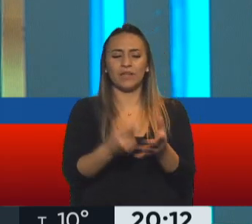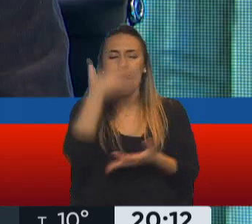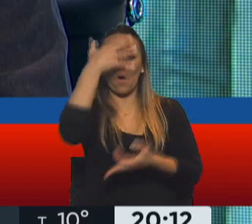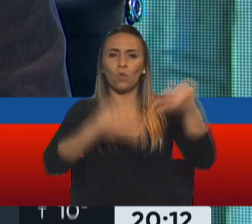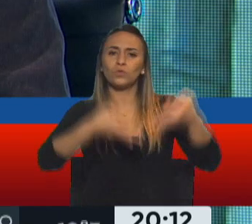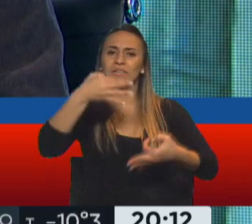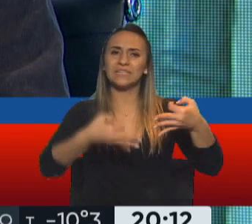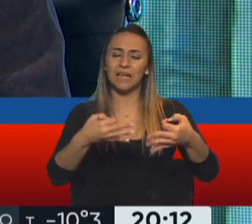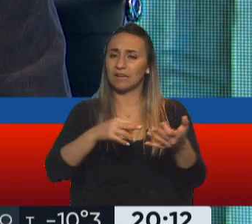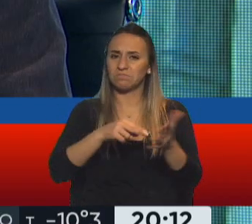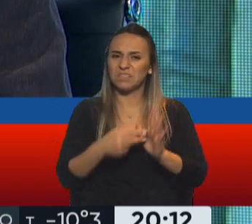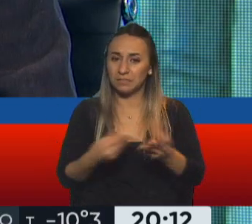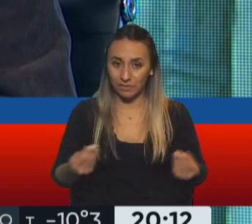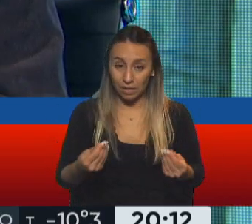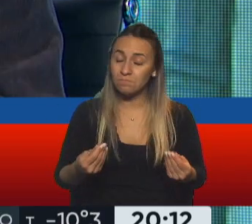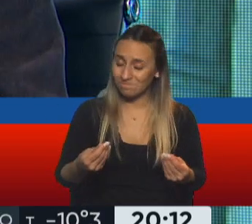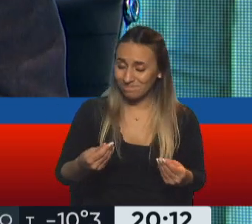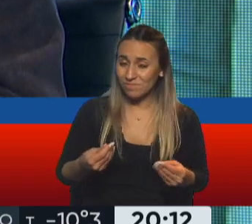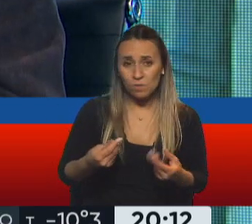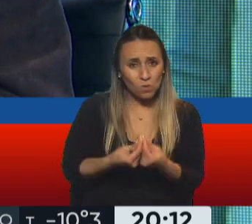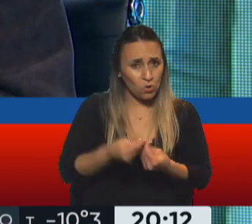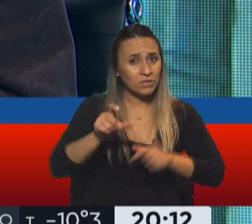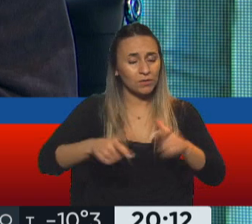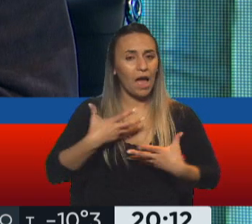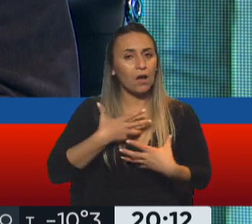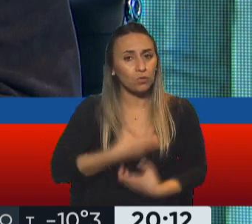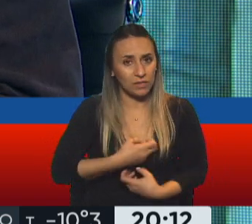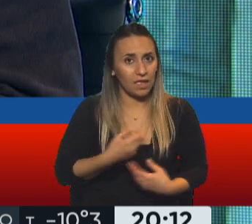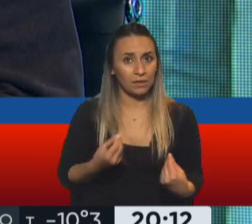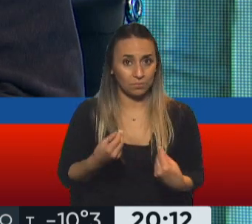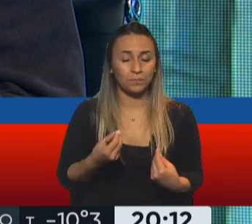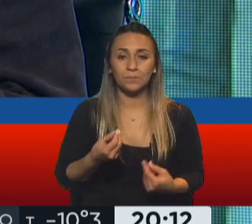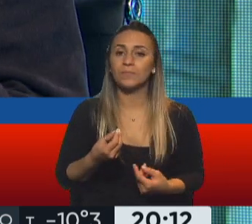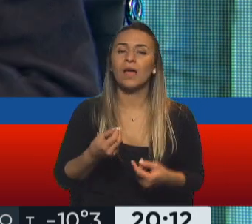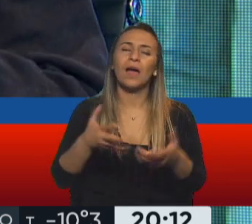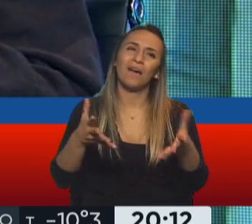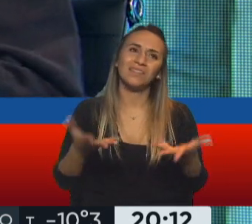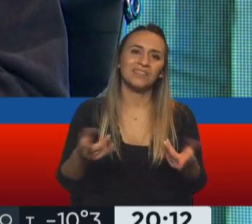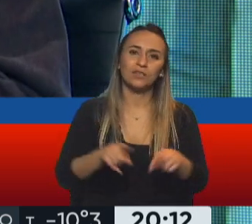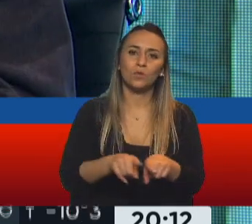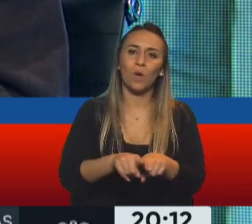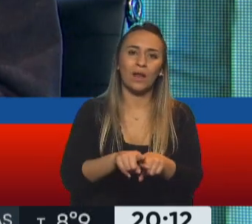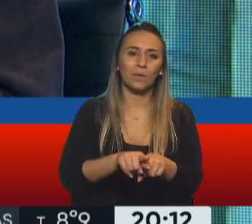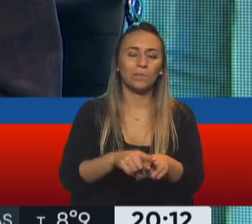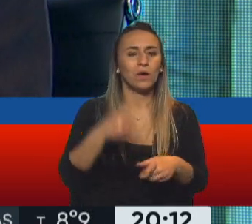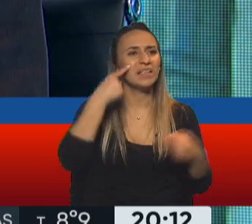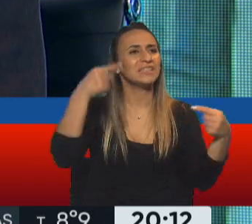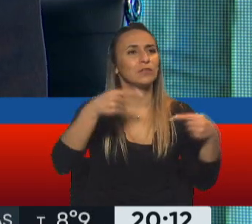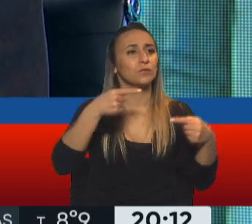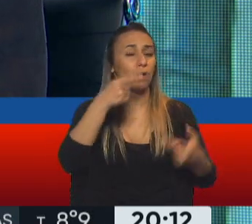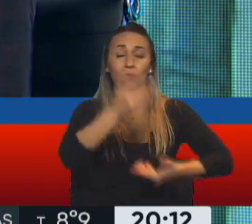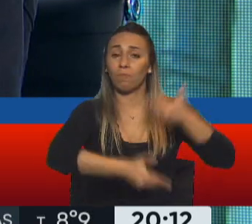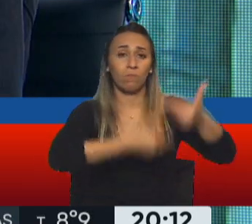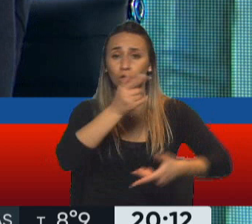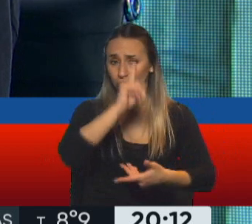Y hay mucha gente que se angustia por eso, pero hay una cosa que hay que decir. A veces hay una suerte de inercia institucional que tiene que ver con